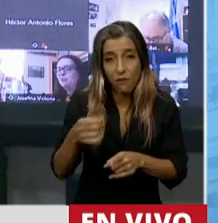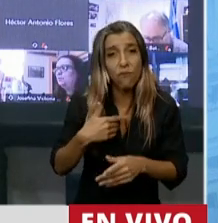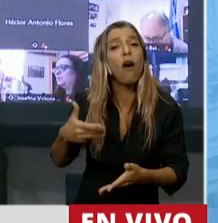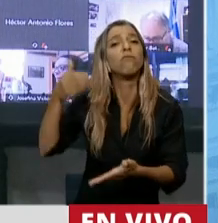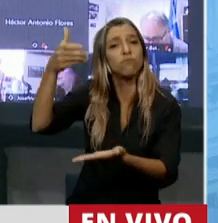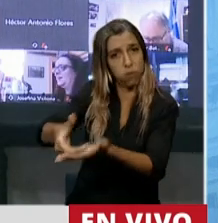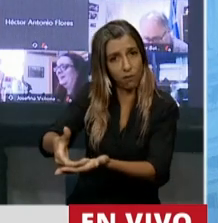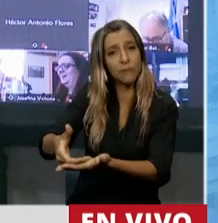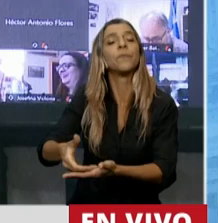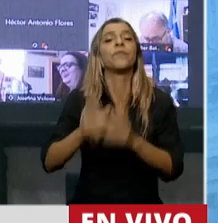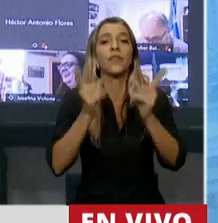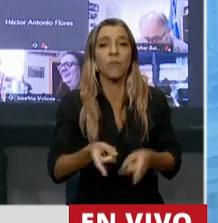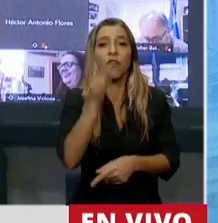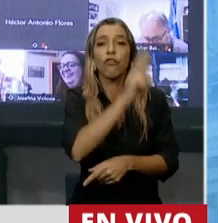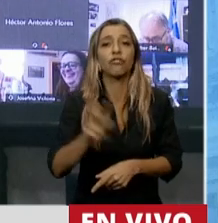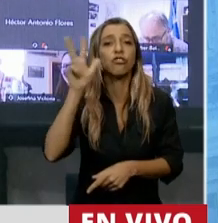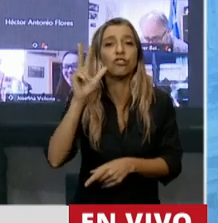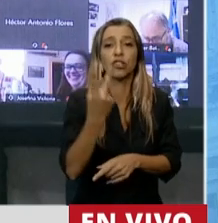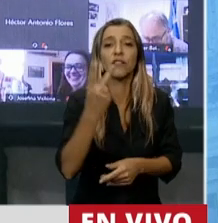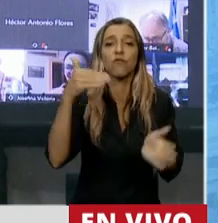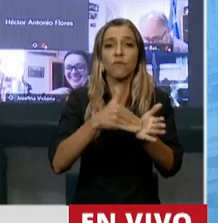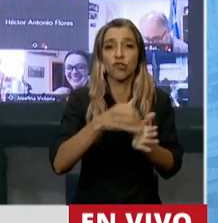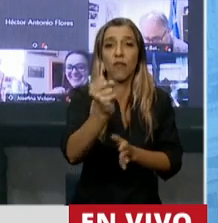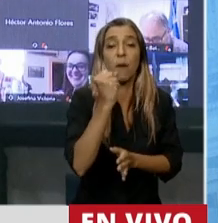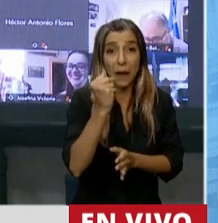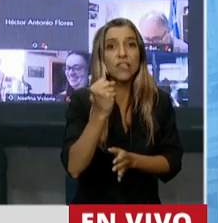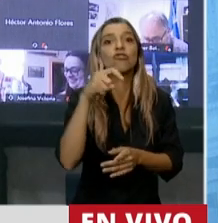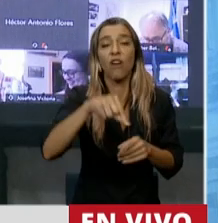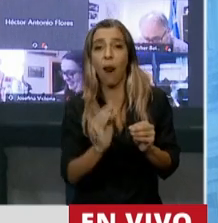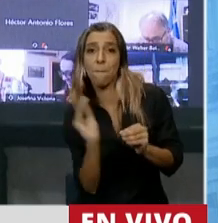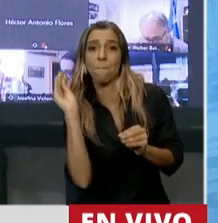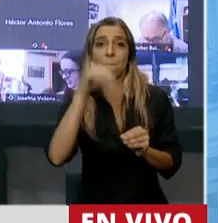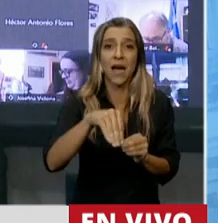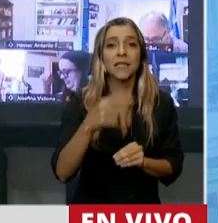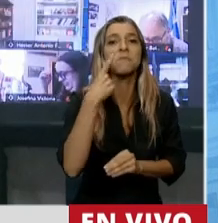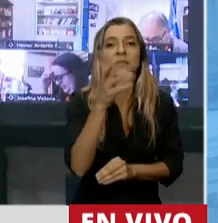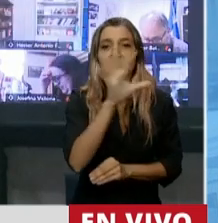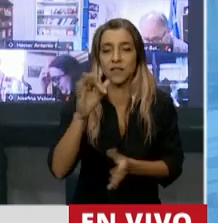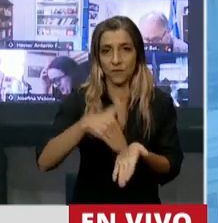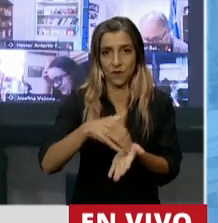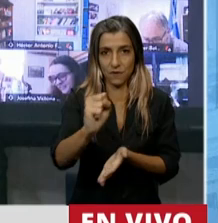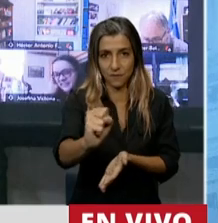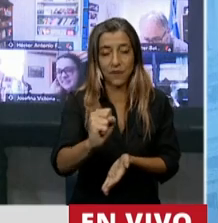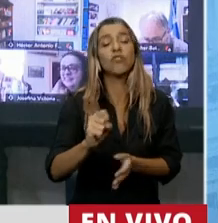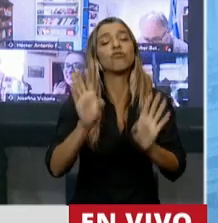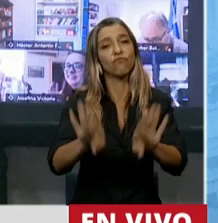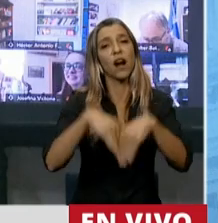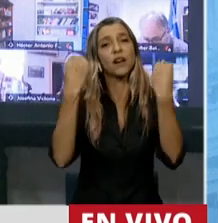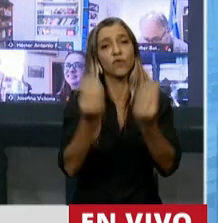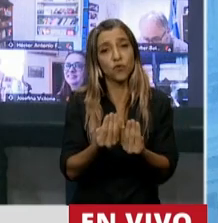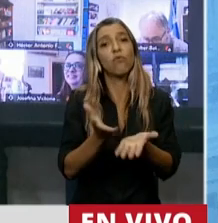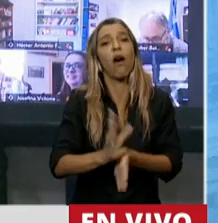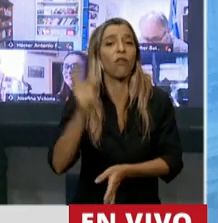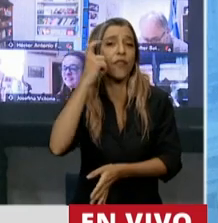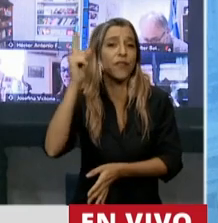Y a los 282 millones de pesos que había, se le suman 1.500 millones de pesos. Y eso da un